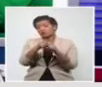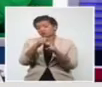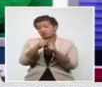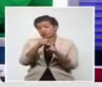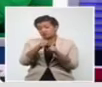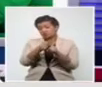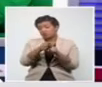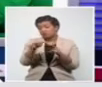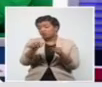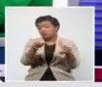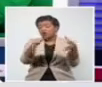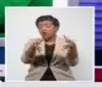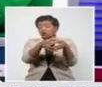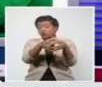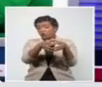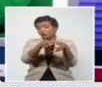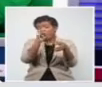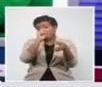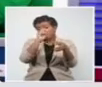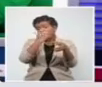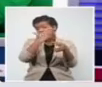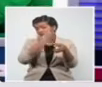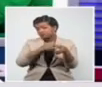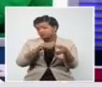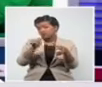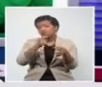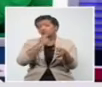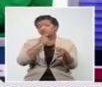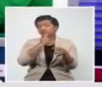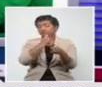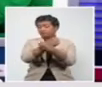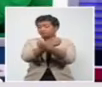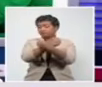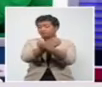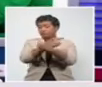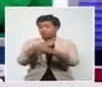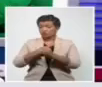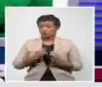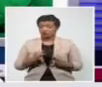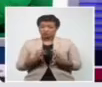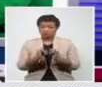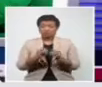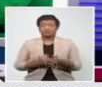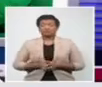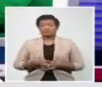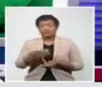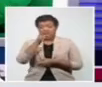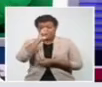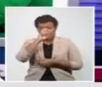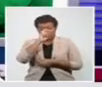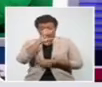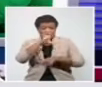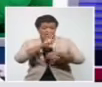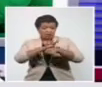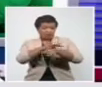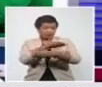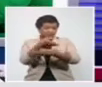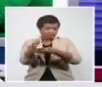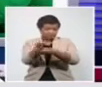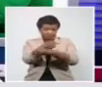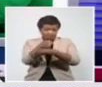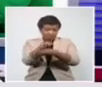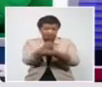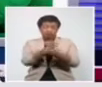grupos de riesgo y que aquí informamos, por edad y por comorbilidades, pues realmente